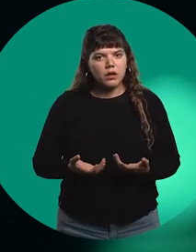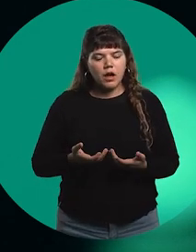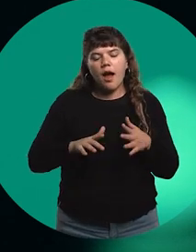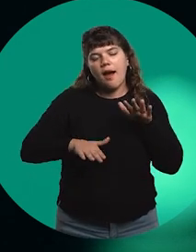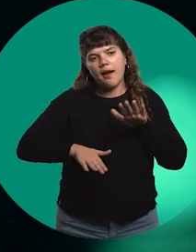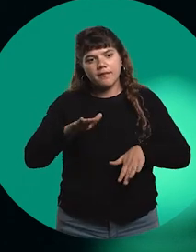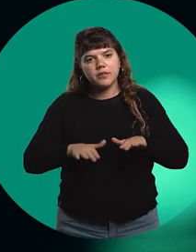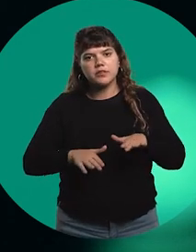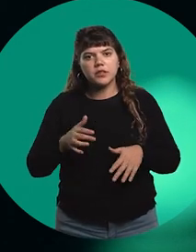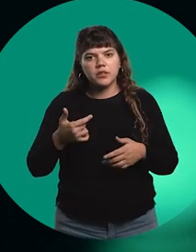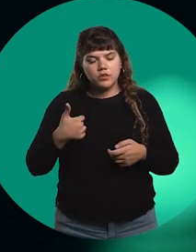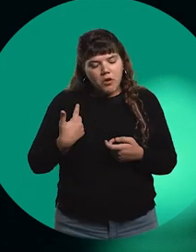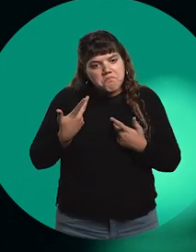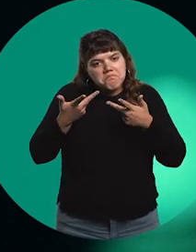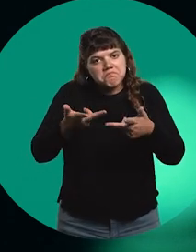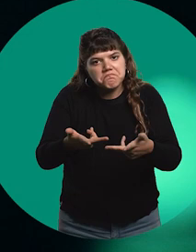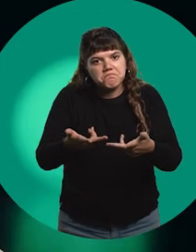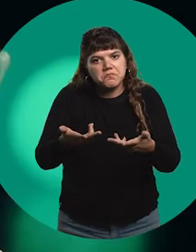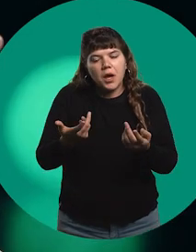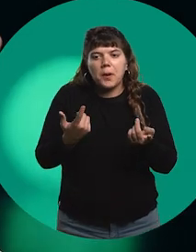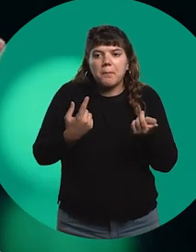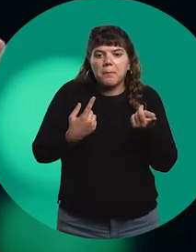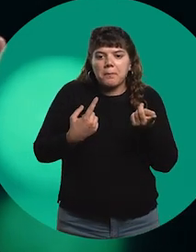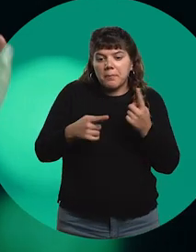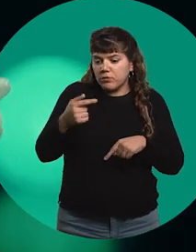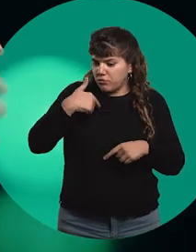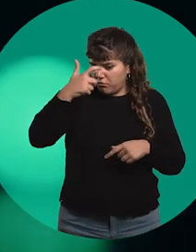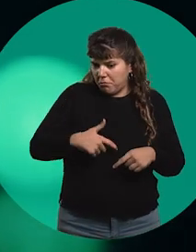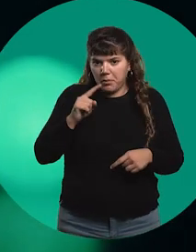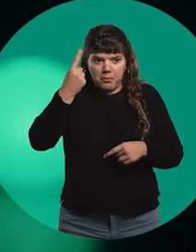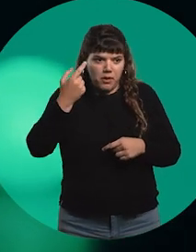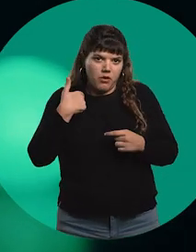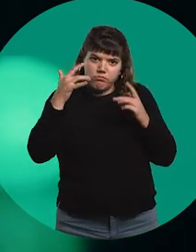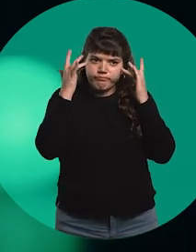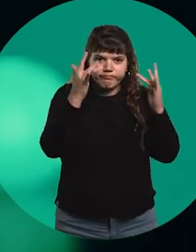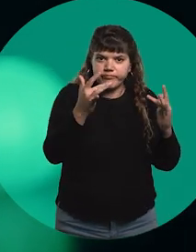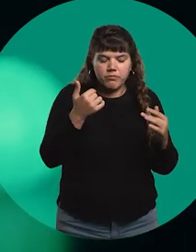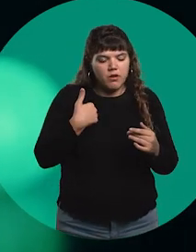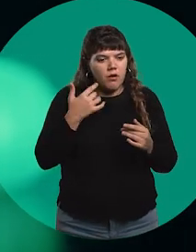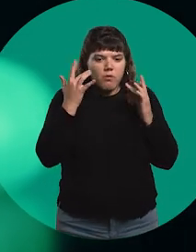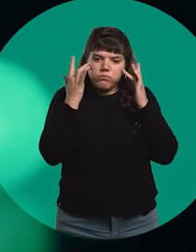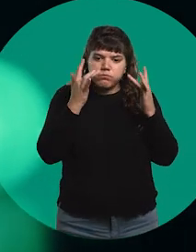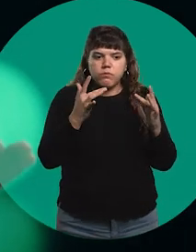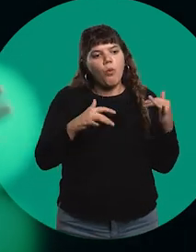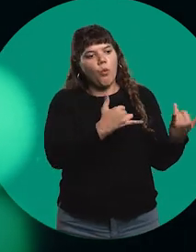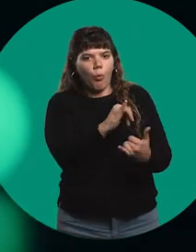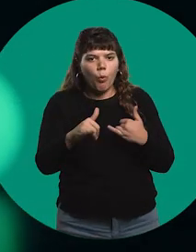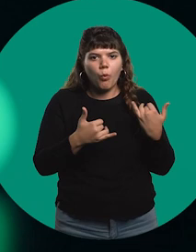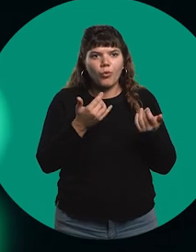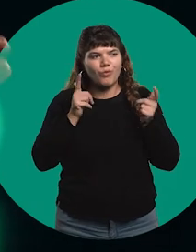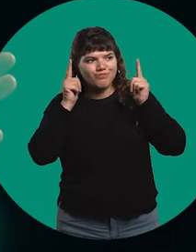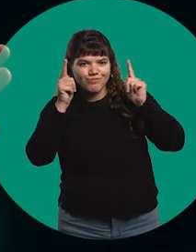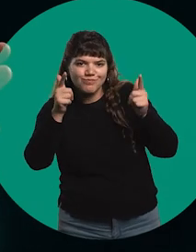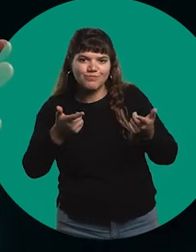Me ha tocado a veces decirlo. Soy primero como un educador, y yo le agrego ahí un educador lúdico